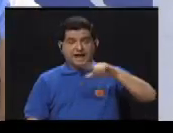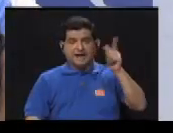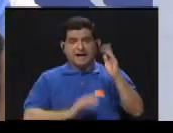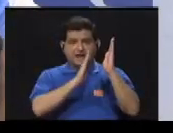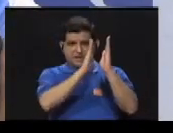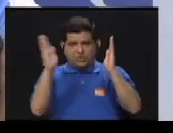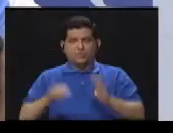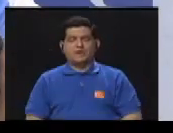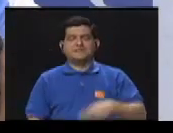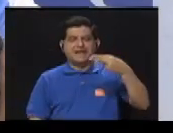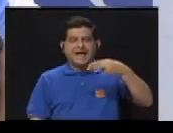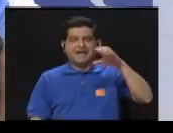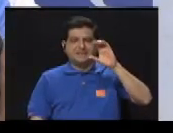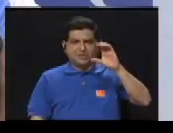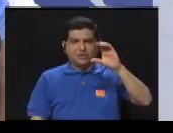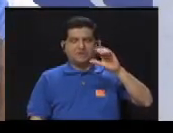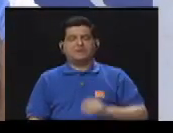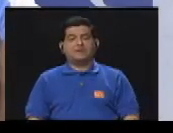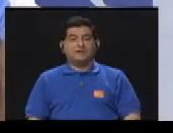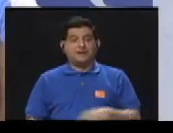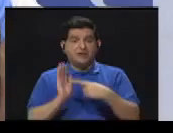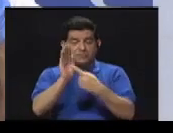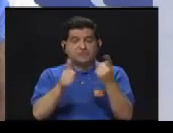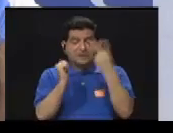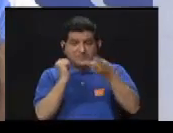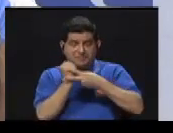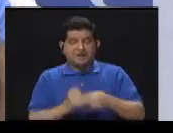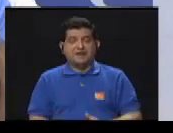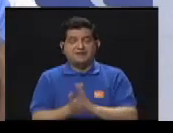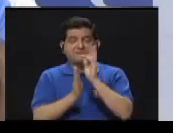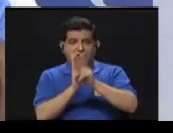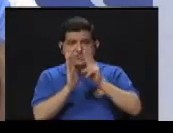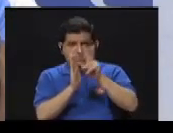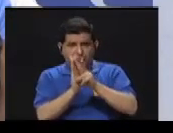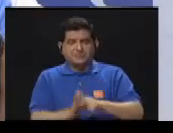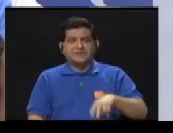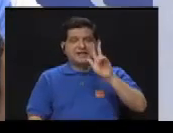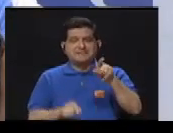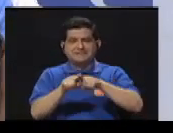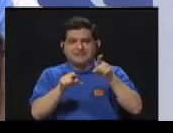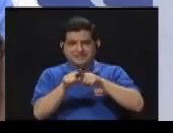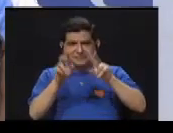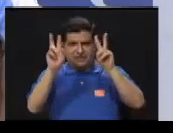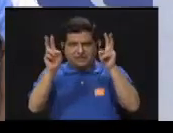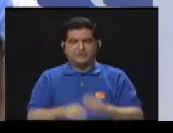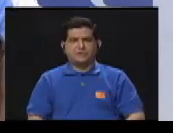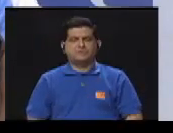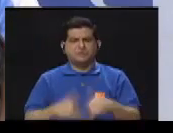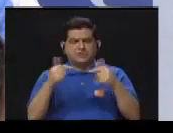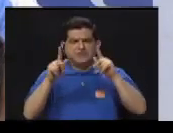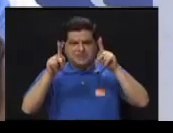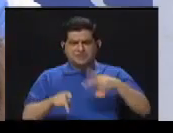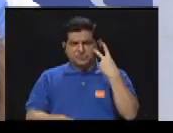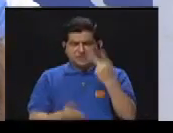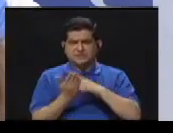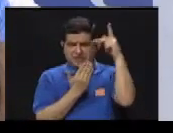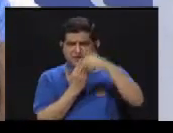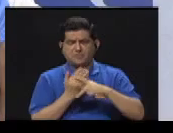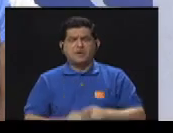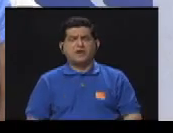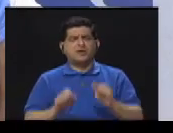Estamos el lunes de Cinemateca con Héctor Calderón y le acabamos de estrenar el documental Tres Hermanos. Héctor, ya los televidentes del